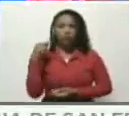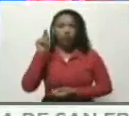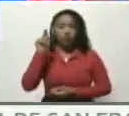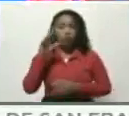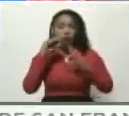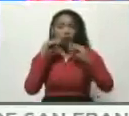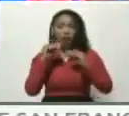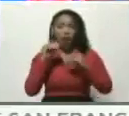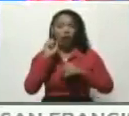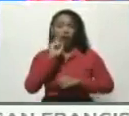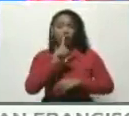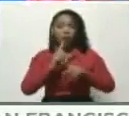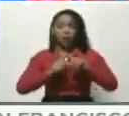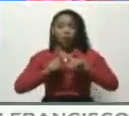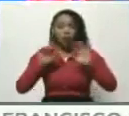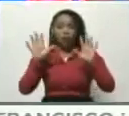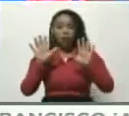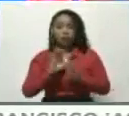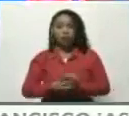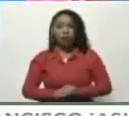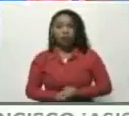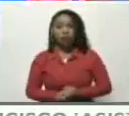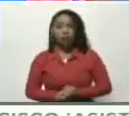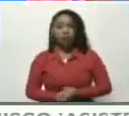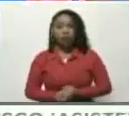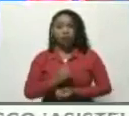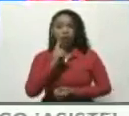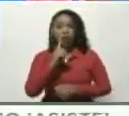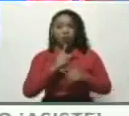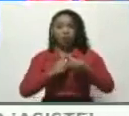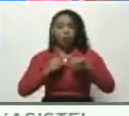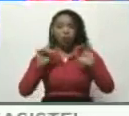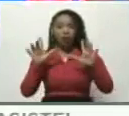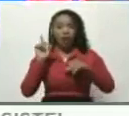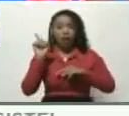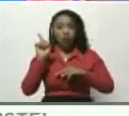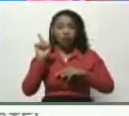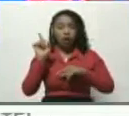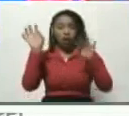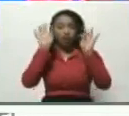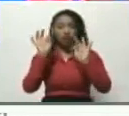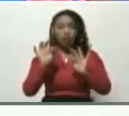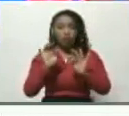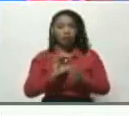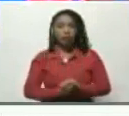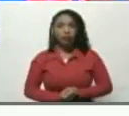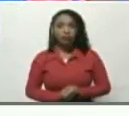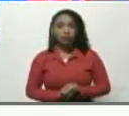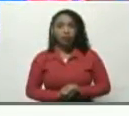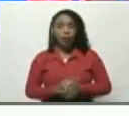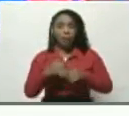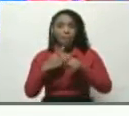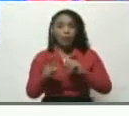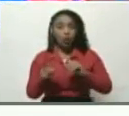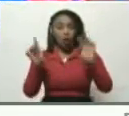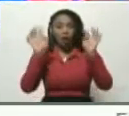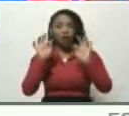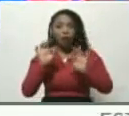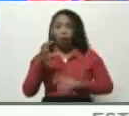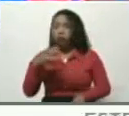del 1x10. Y el 1x10 es un método. Pero el método no